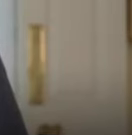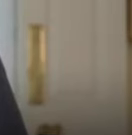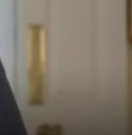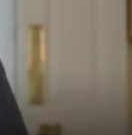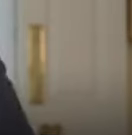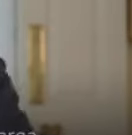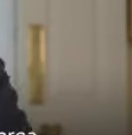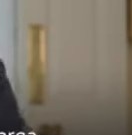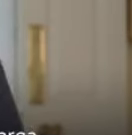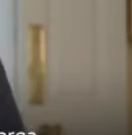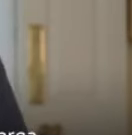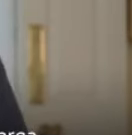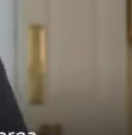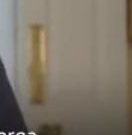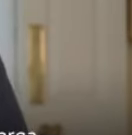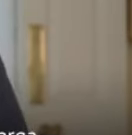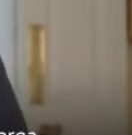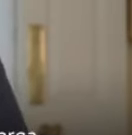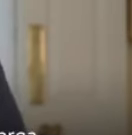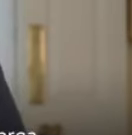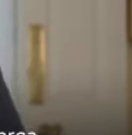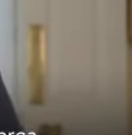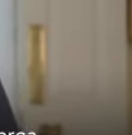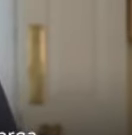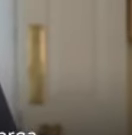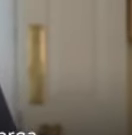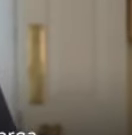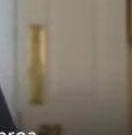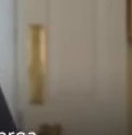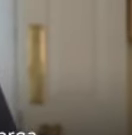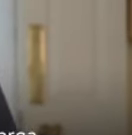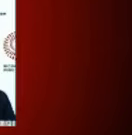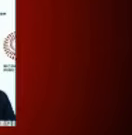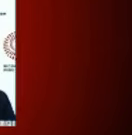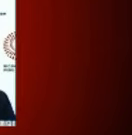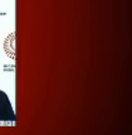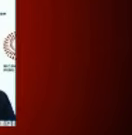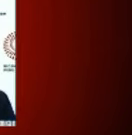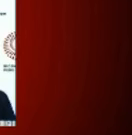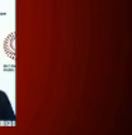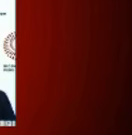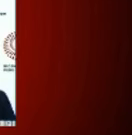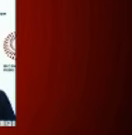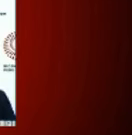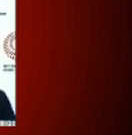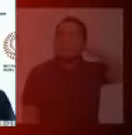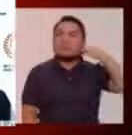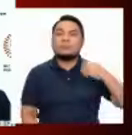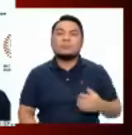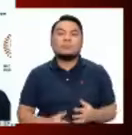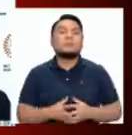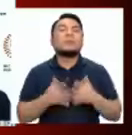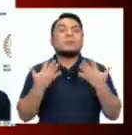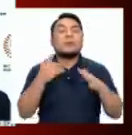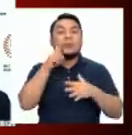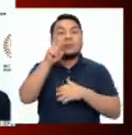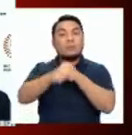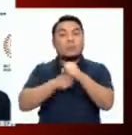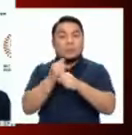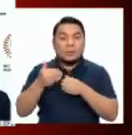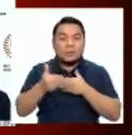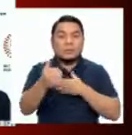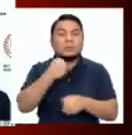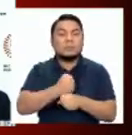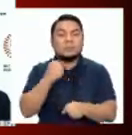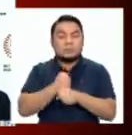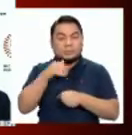future. The story of our nations is a long one. En los próximos 2 años vamos a trabajar con la Autoridad de